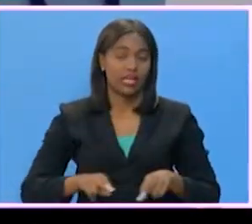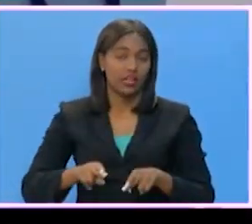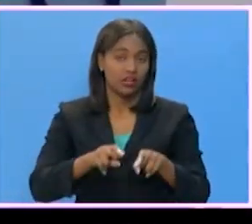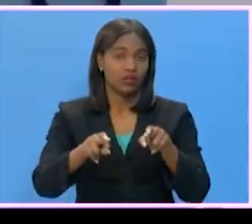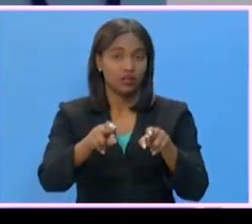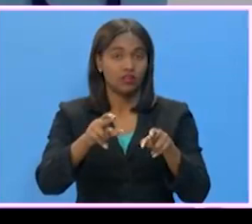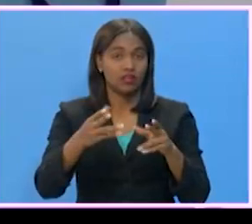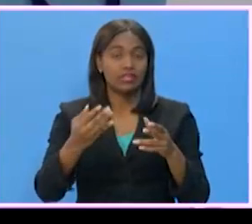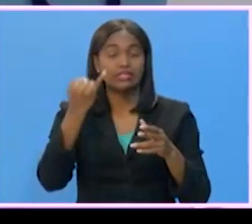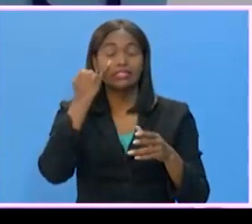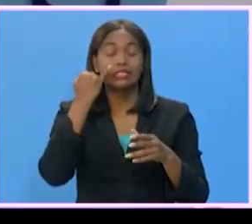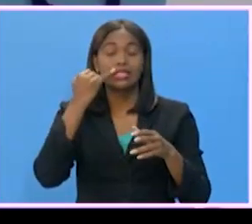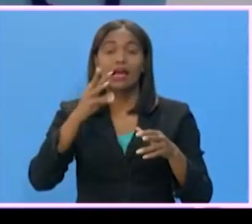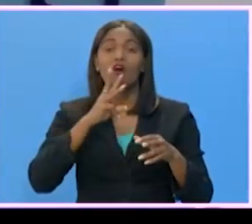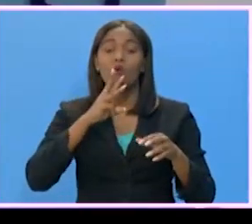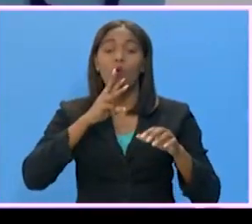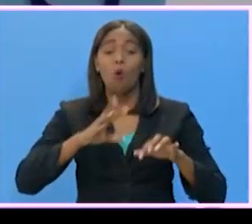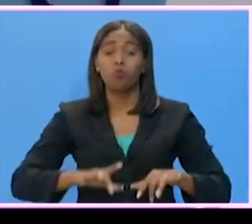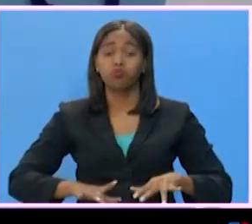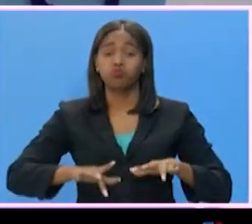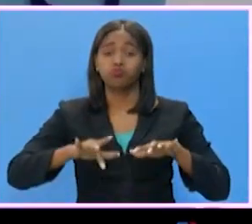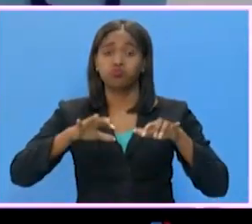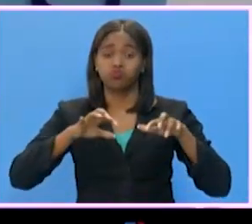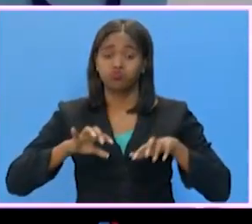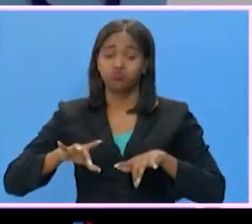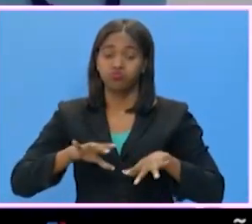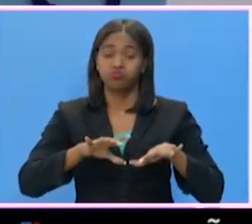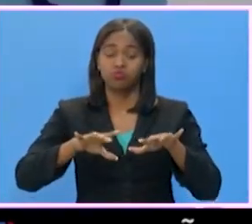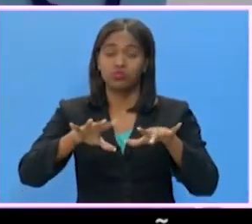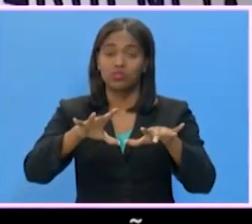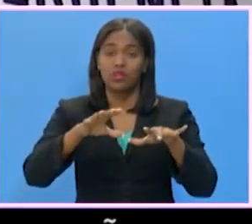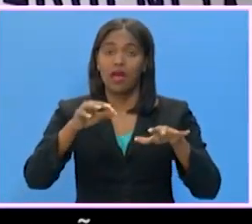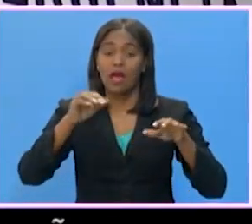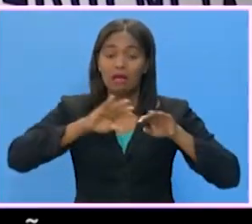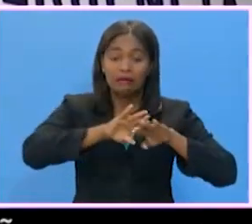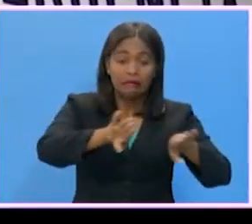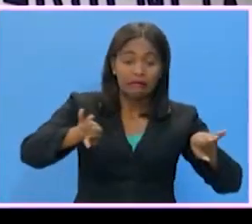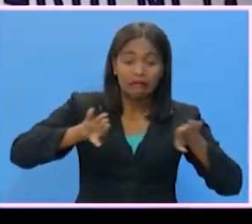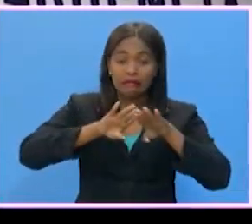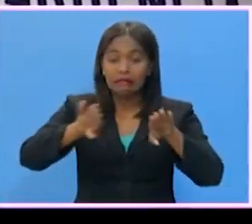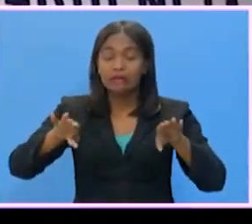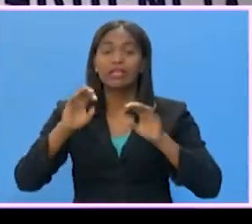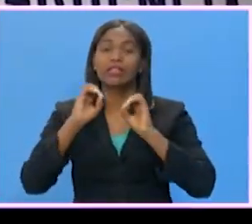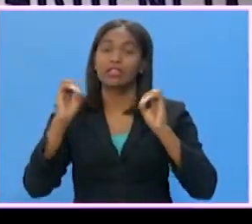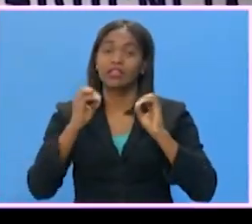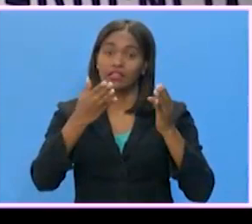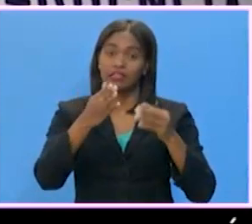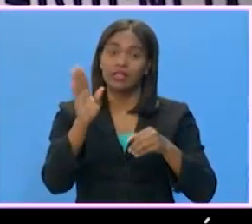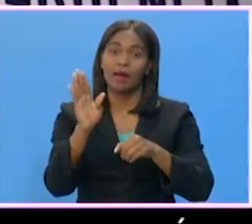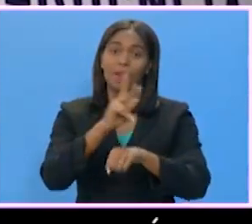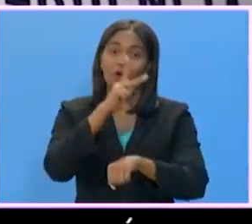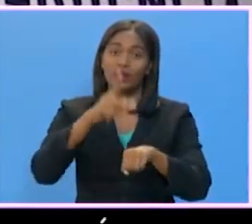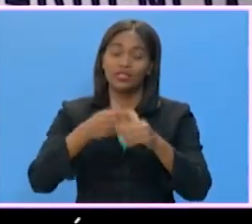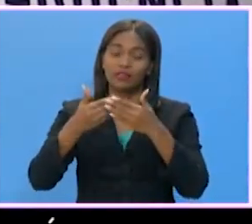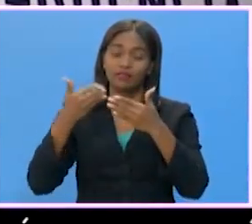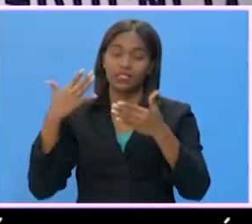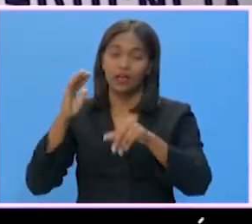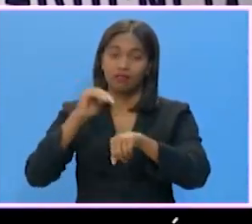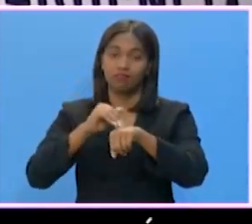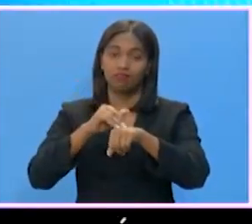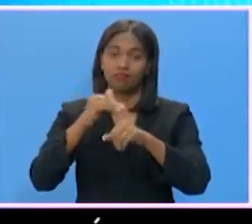y cañadas que presenten altos volúmenes de agua y no hacer uso de balnearios en las provincias bajo alerta.